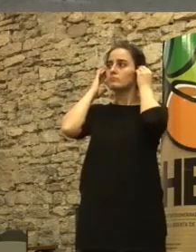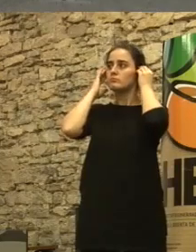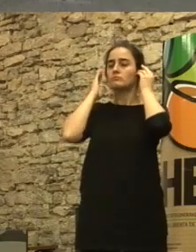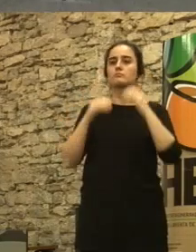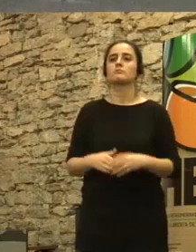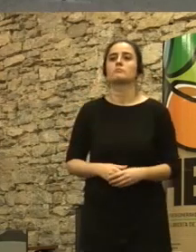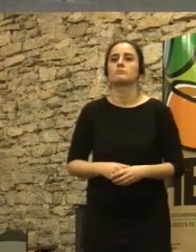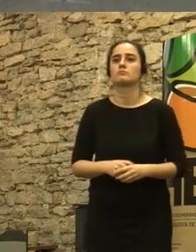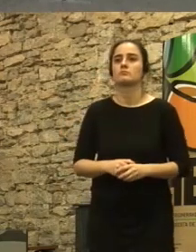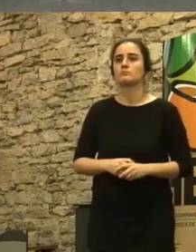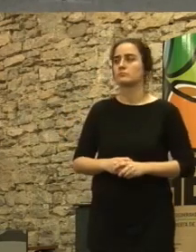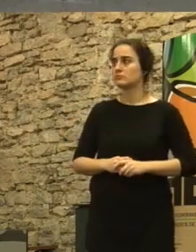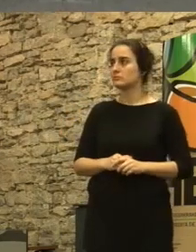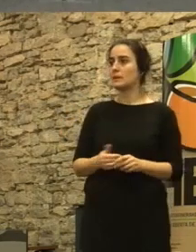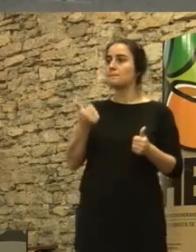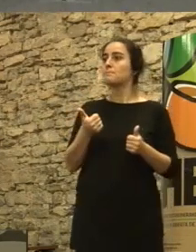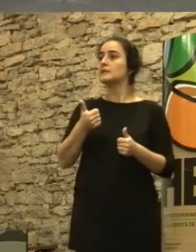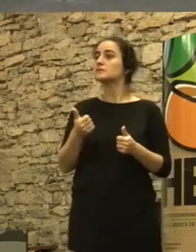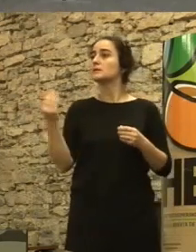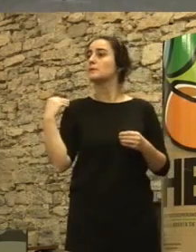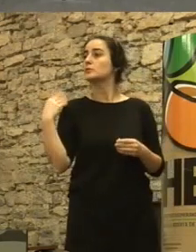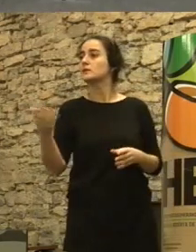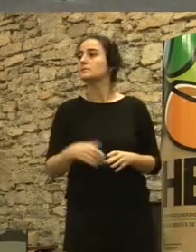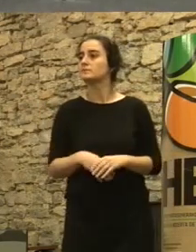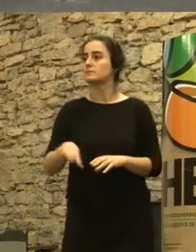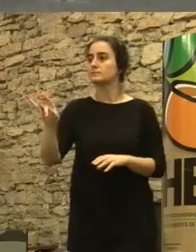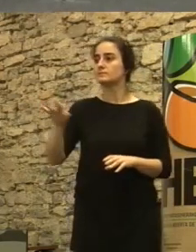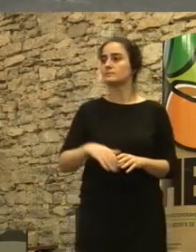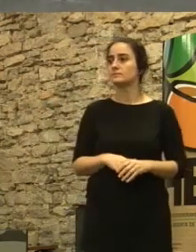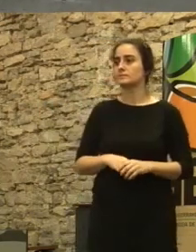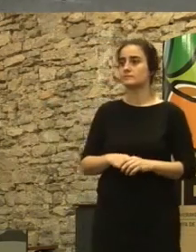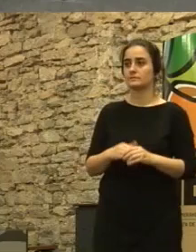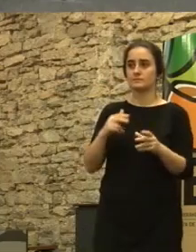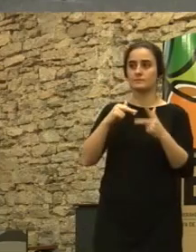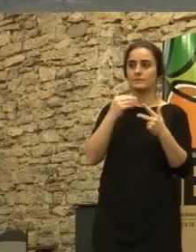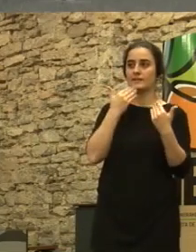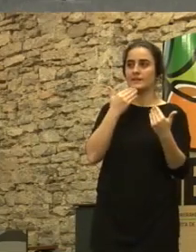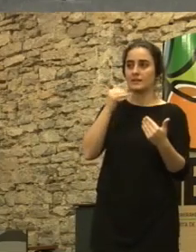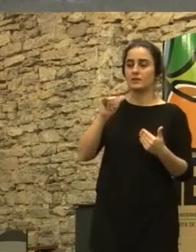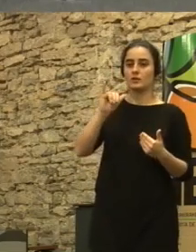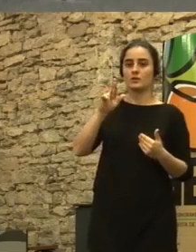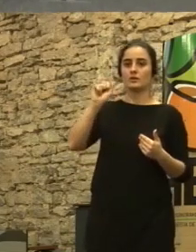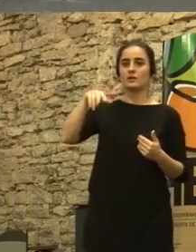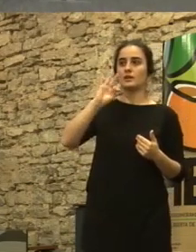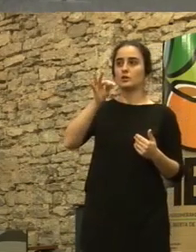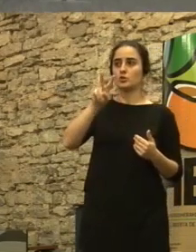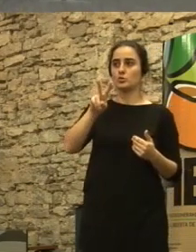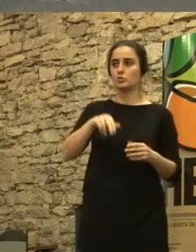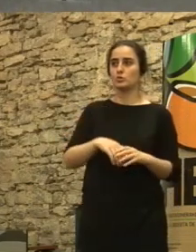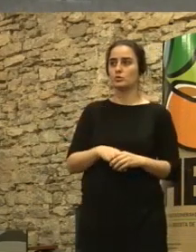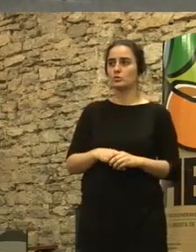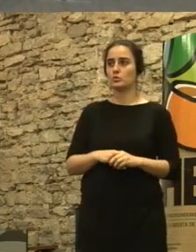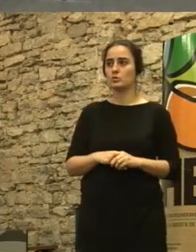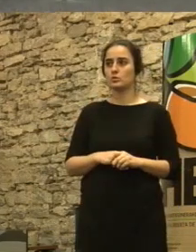Hard-headed, right? ¿Más preguntas? Bai, eskerrik asko, ni irantzu naiz.